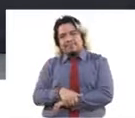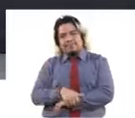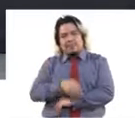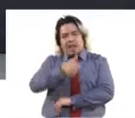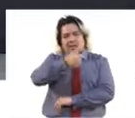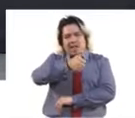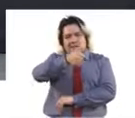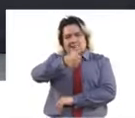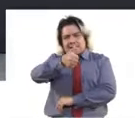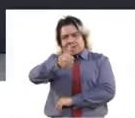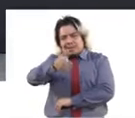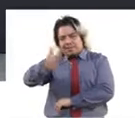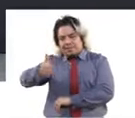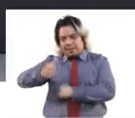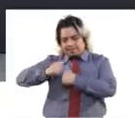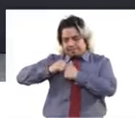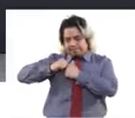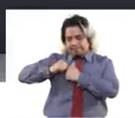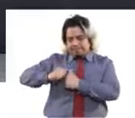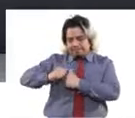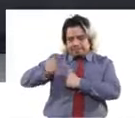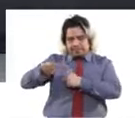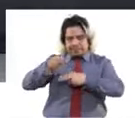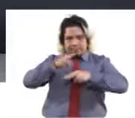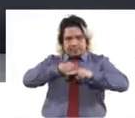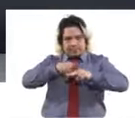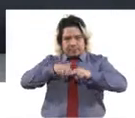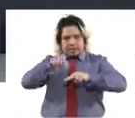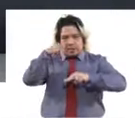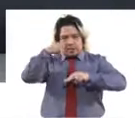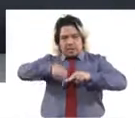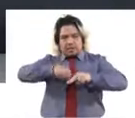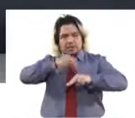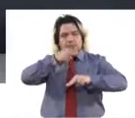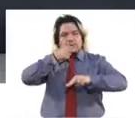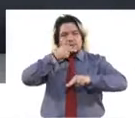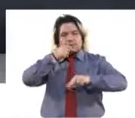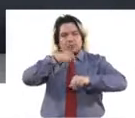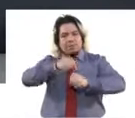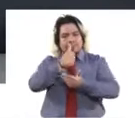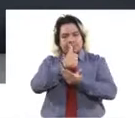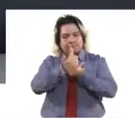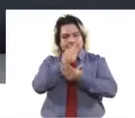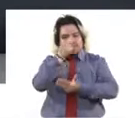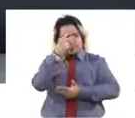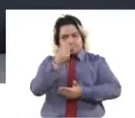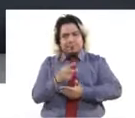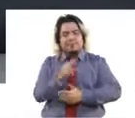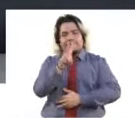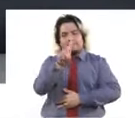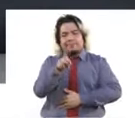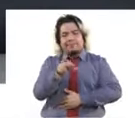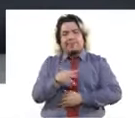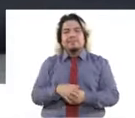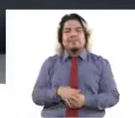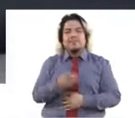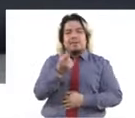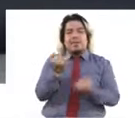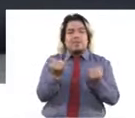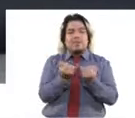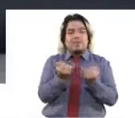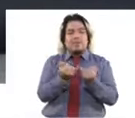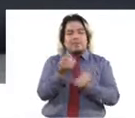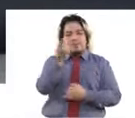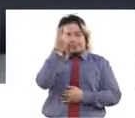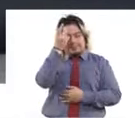los subsecretarios, subsecretarias de la Policía de la Ciudad de México y al doctor Guerrero